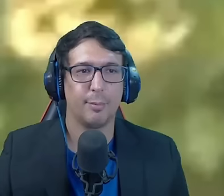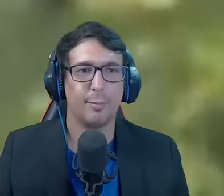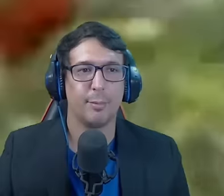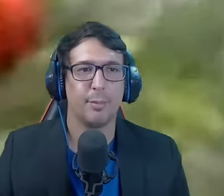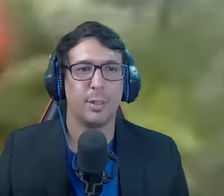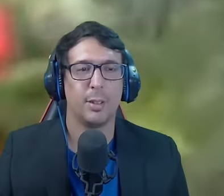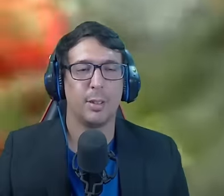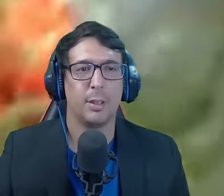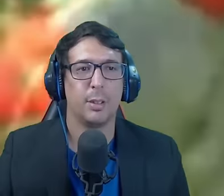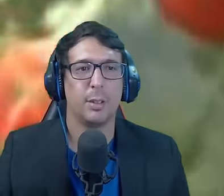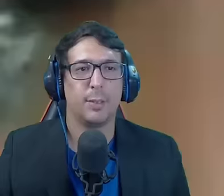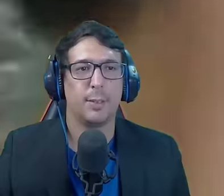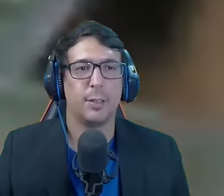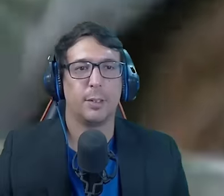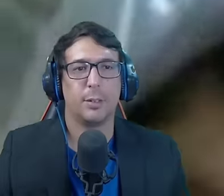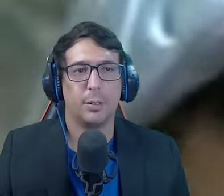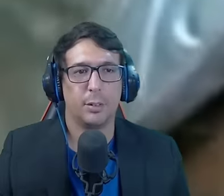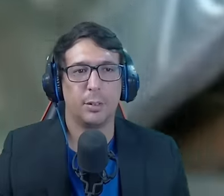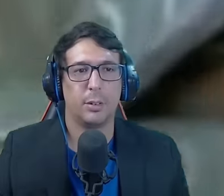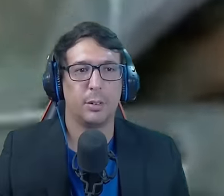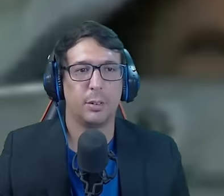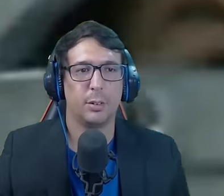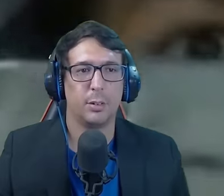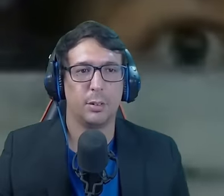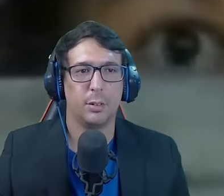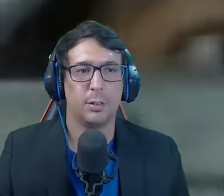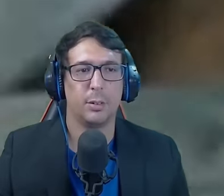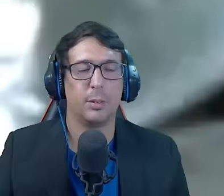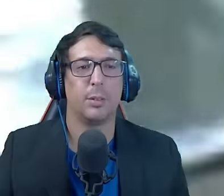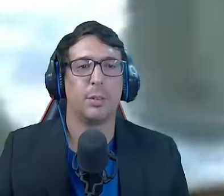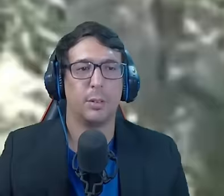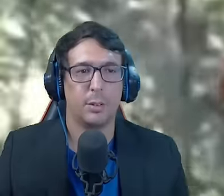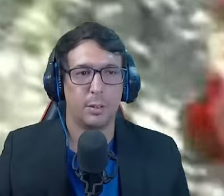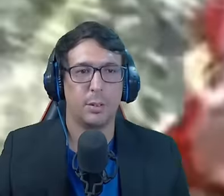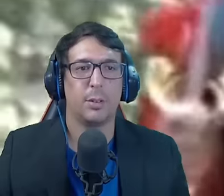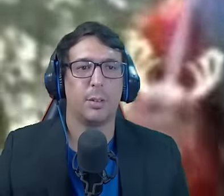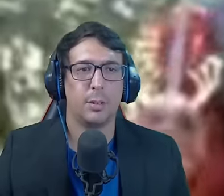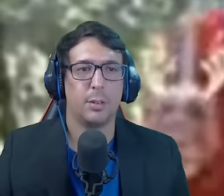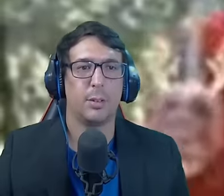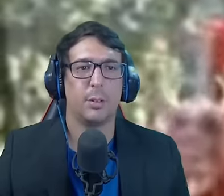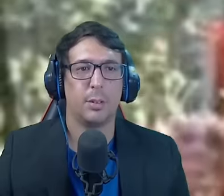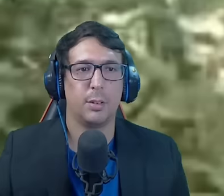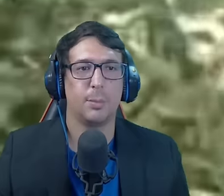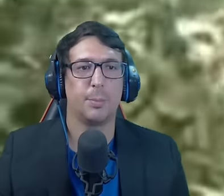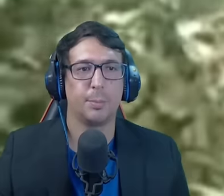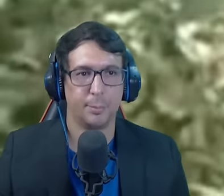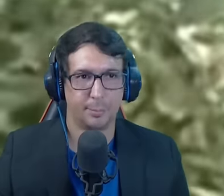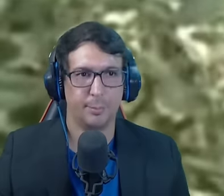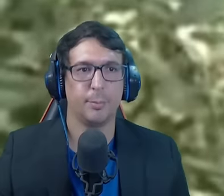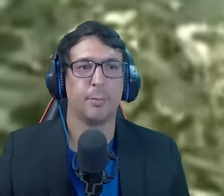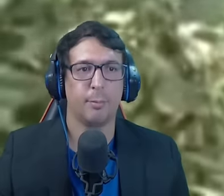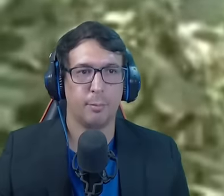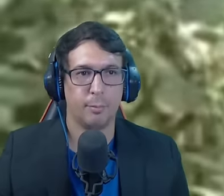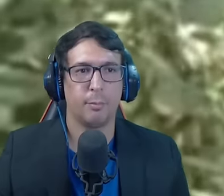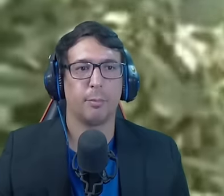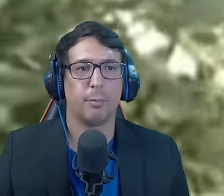conocemos. Es historia conocida que hace 500 años un grupo de españoles, no exactamente los más ilustres, se embarcaron hacia